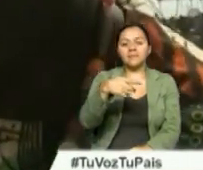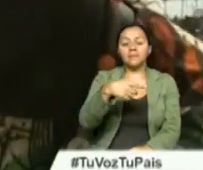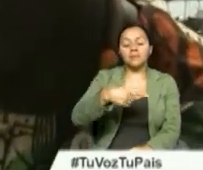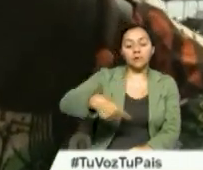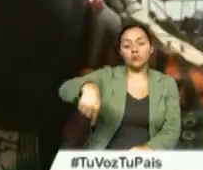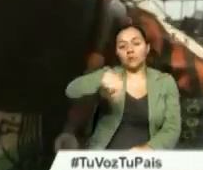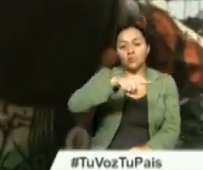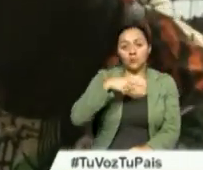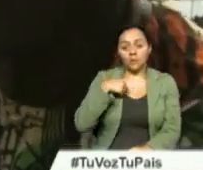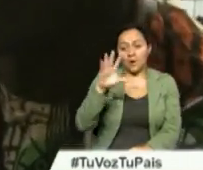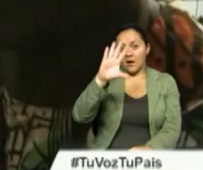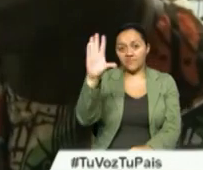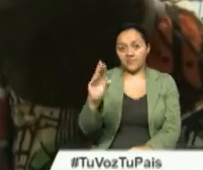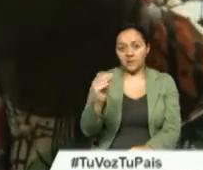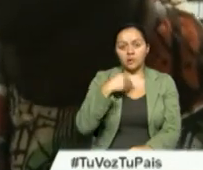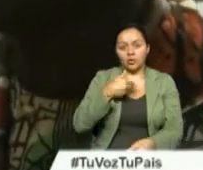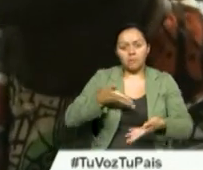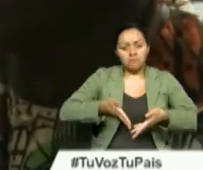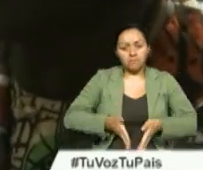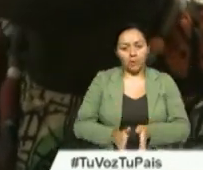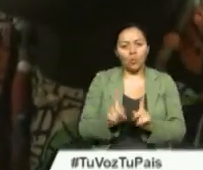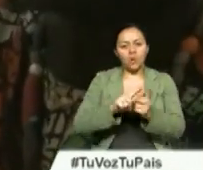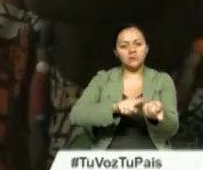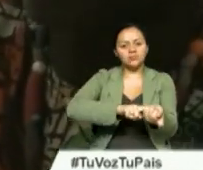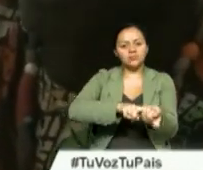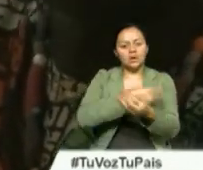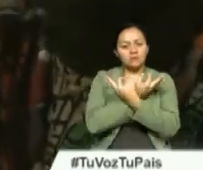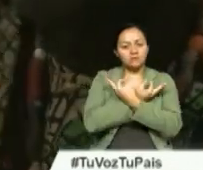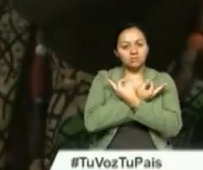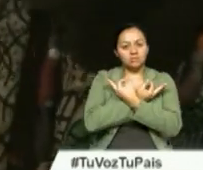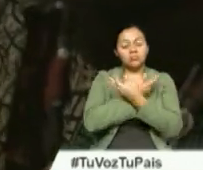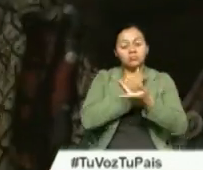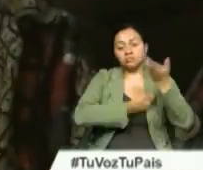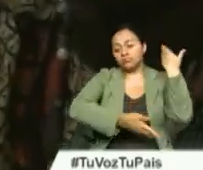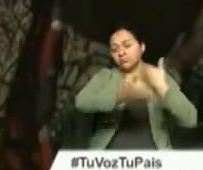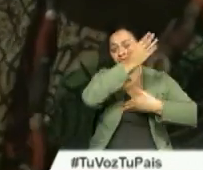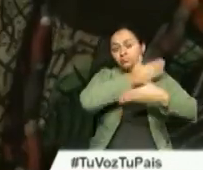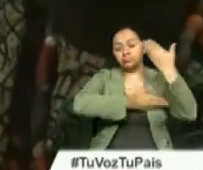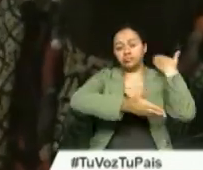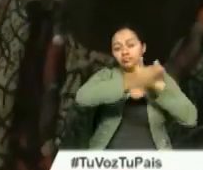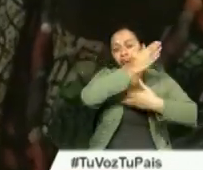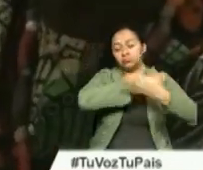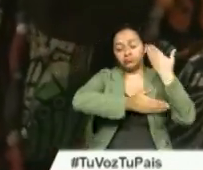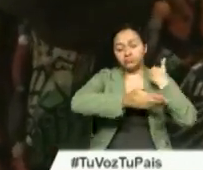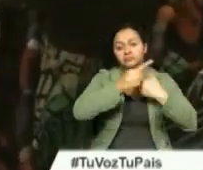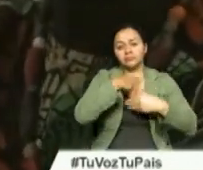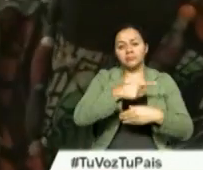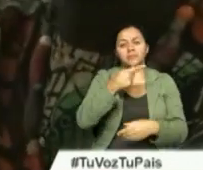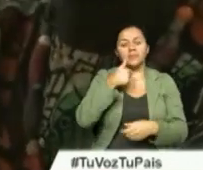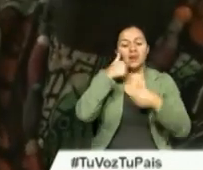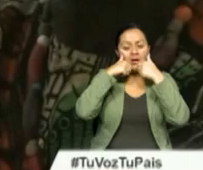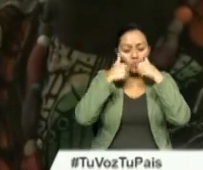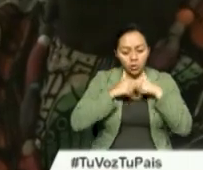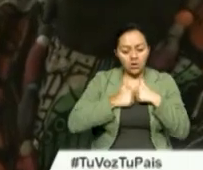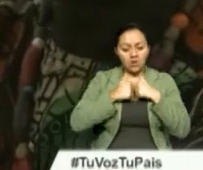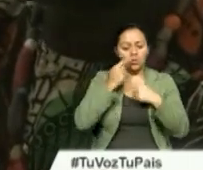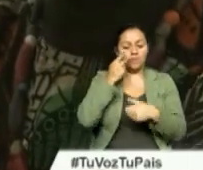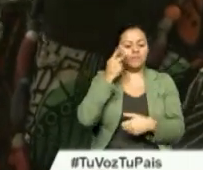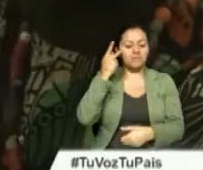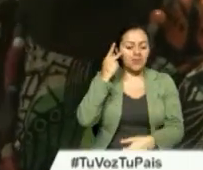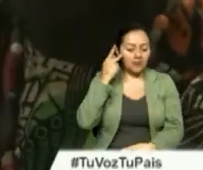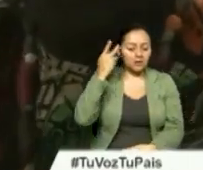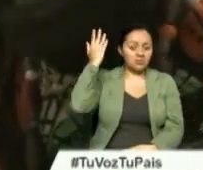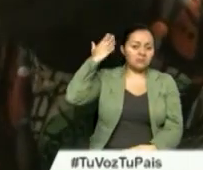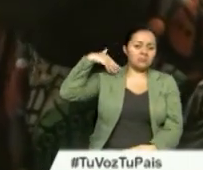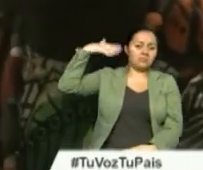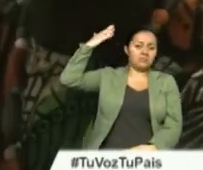Todo africano nace vudú. Por eso a nuestros ancestros, a nuestros padres, a nuestros abuelos, se los llevaron